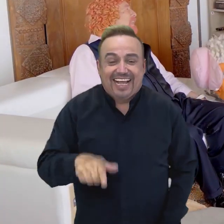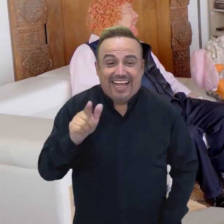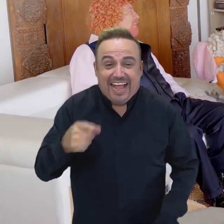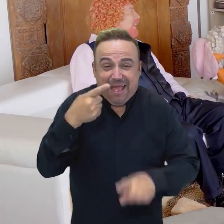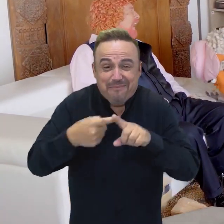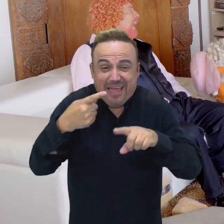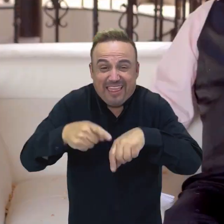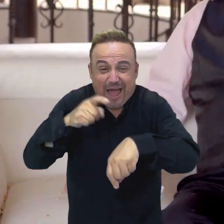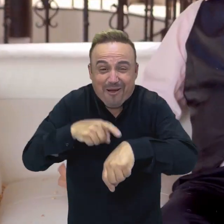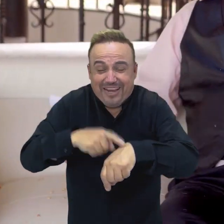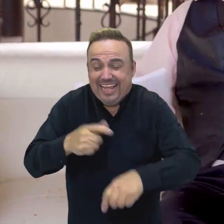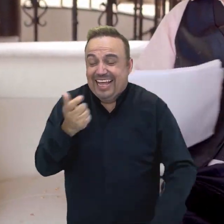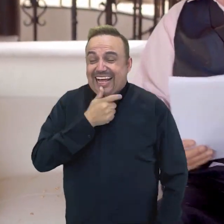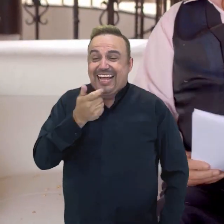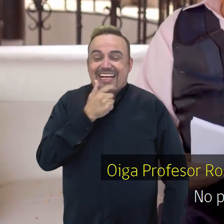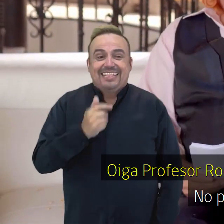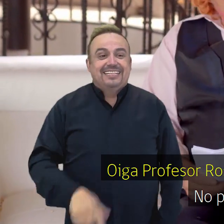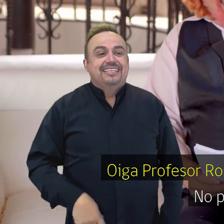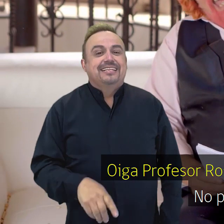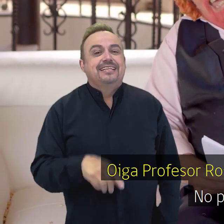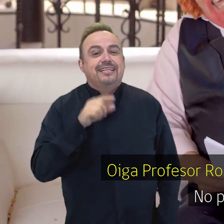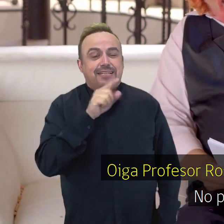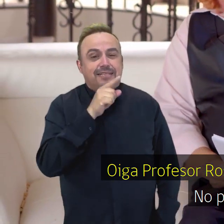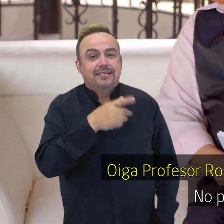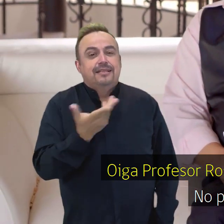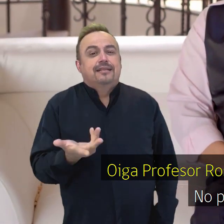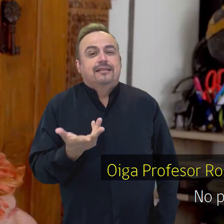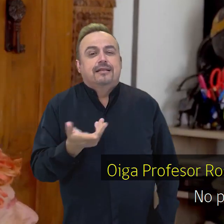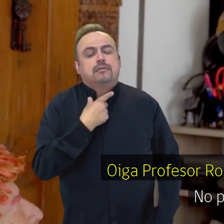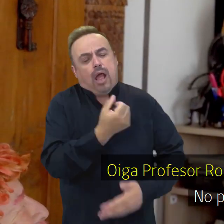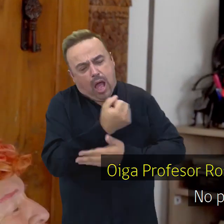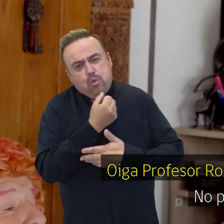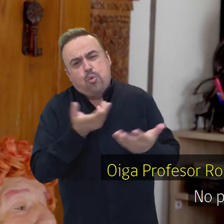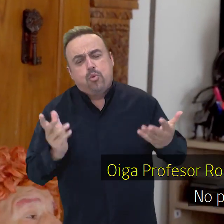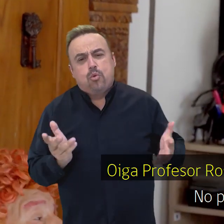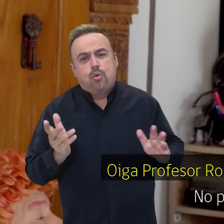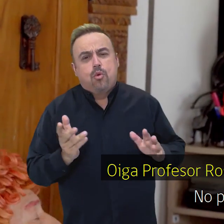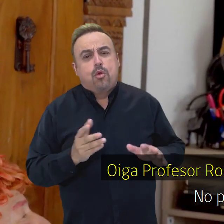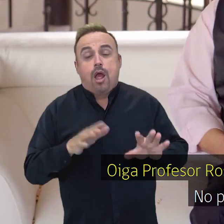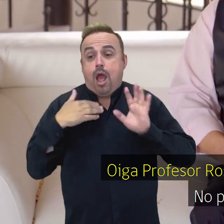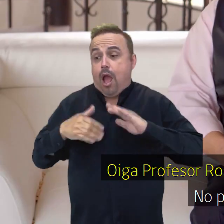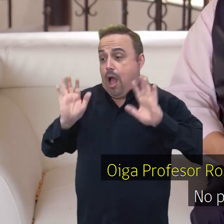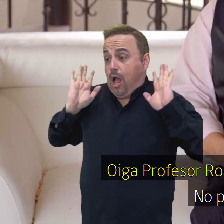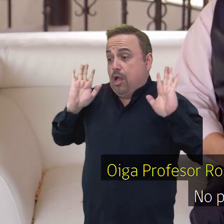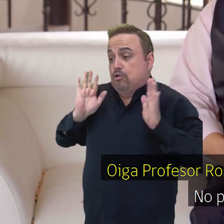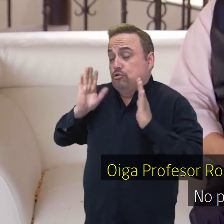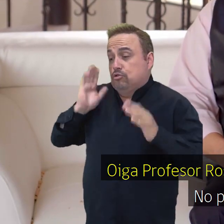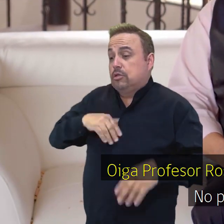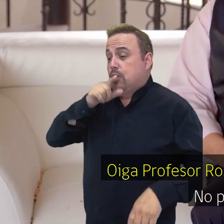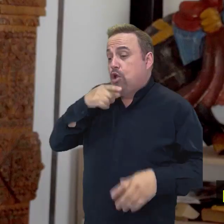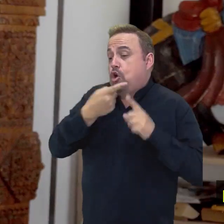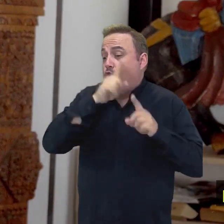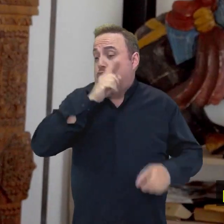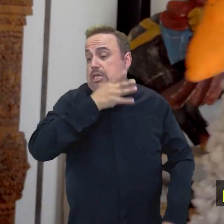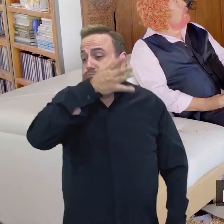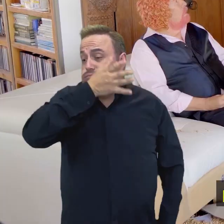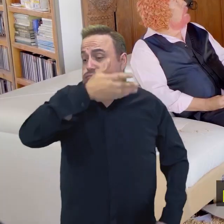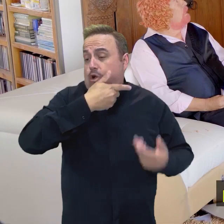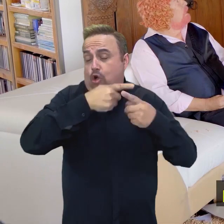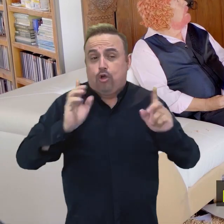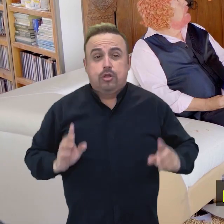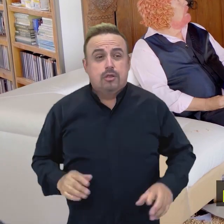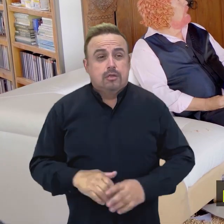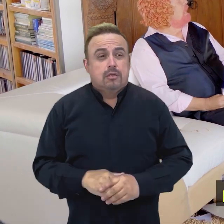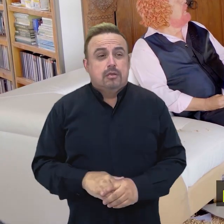¡En media hora! Oiga, cogió, ¿quién ve que es? ¡No me ayuda, cogió! ¡No puedo, Guruguru! ¡Yo tengo que dar otra charla! Pero